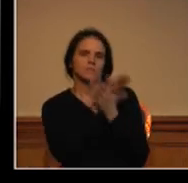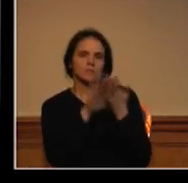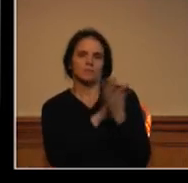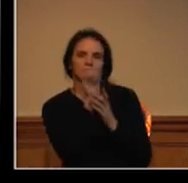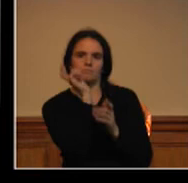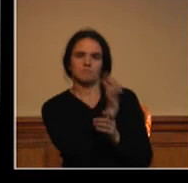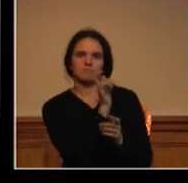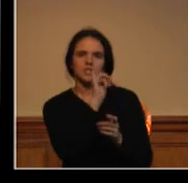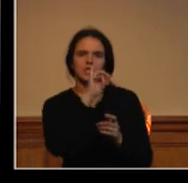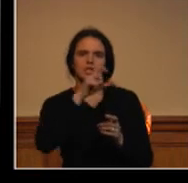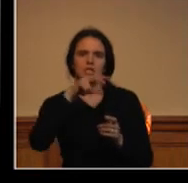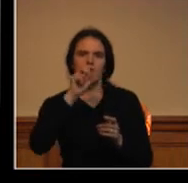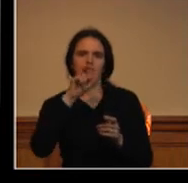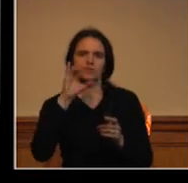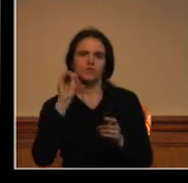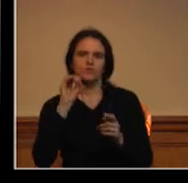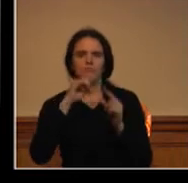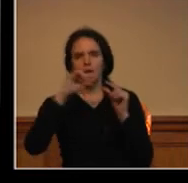no es la frase.